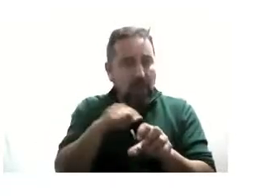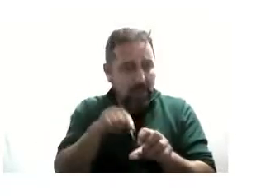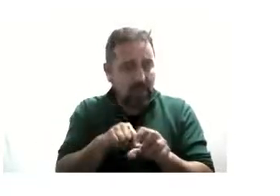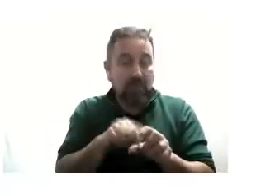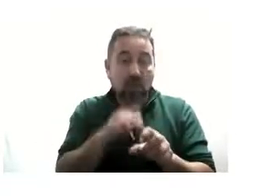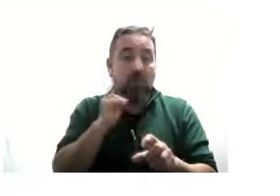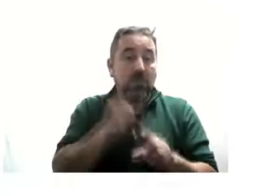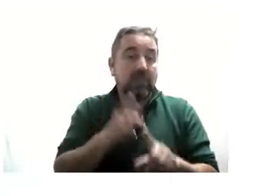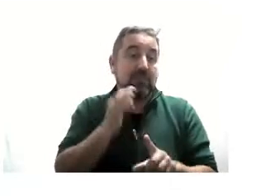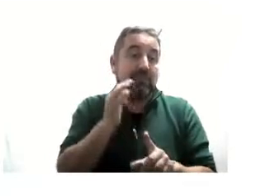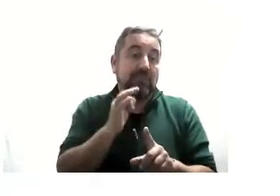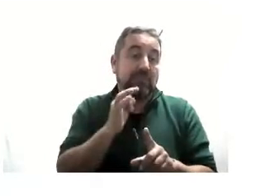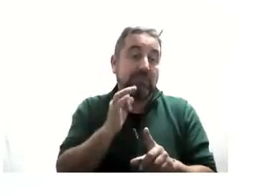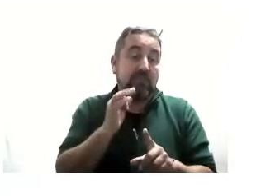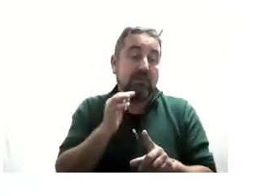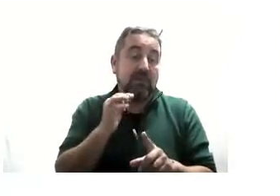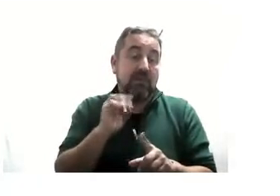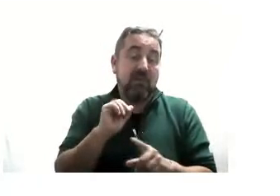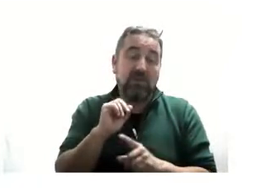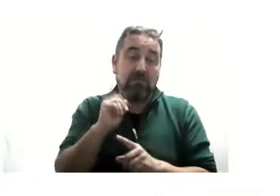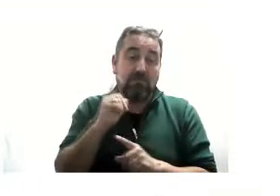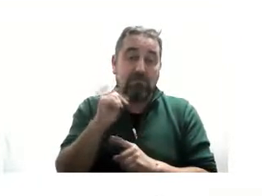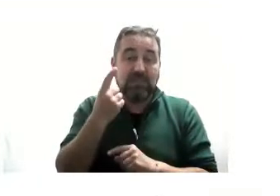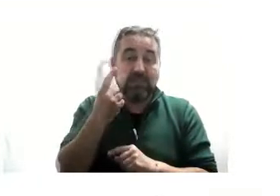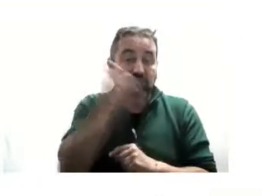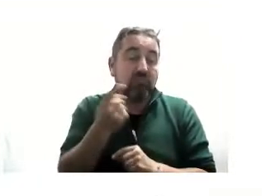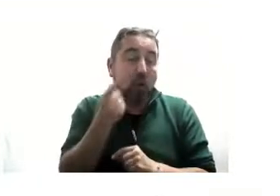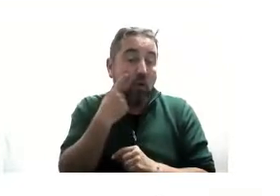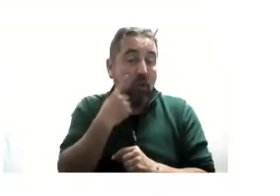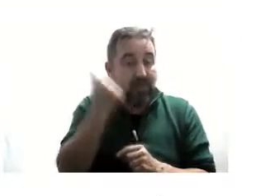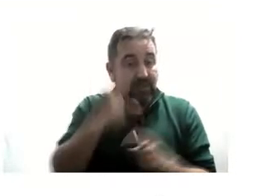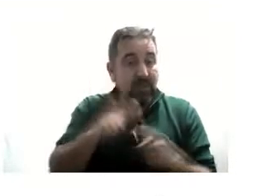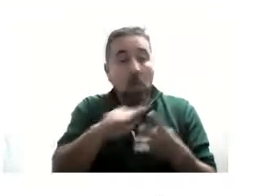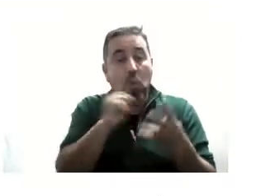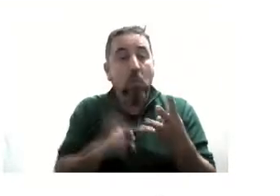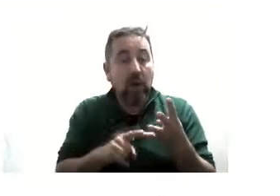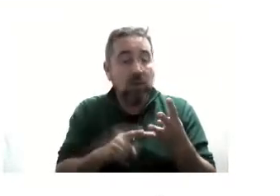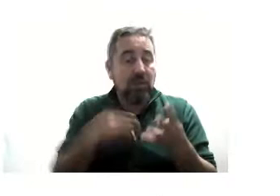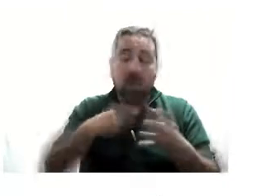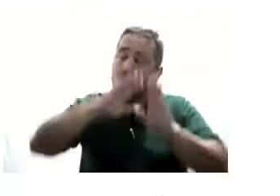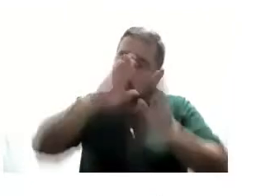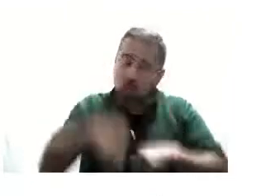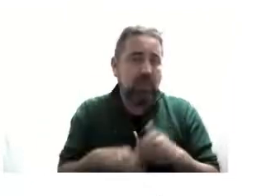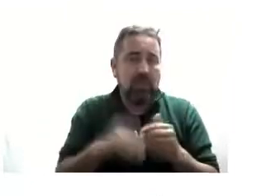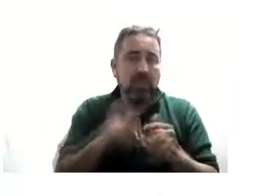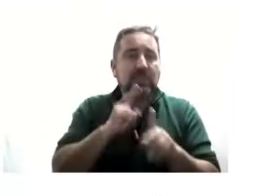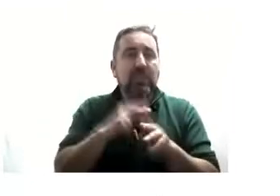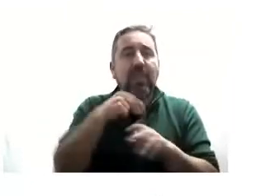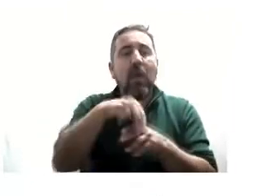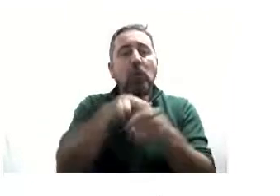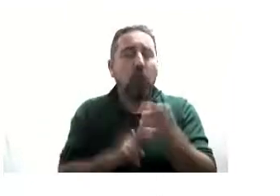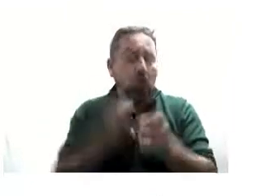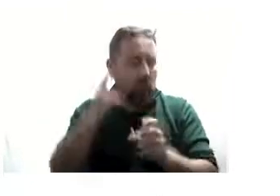la frecuencia, yo creo que es porque son los que más gente conoce, y en cuarto lugar, digamos como el último escalón, que serían los implantes de tronco